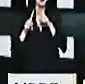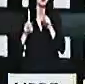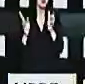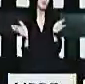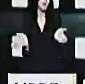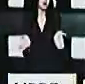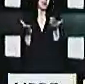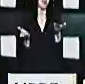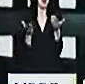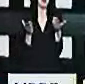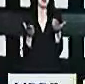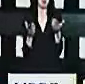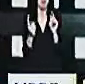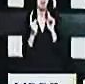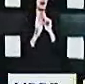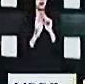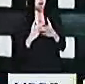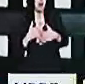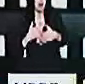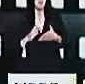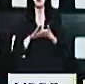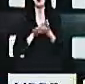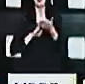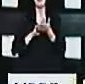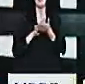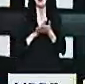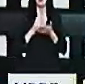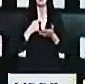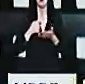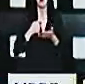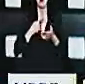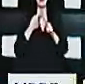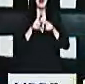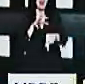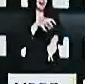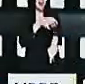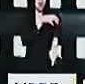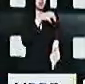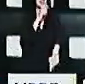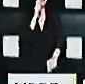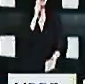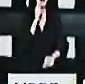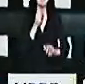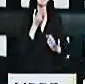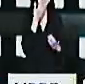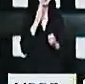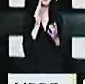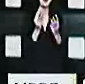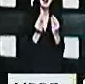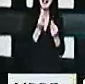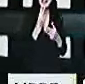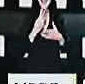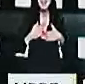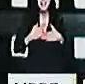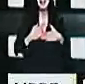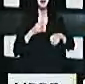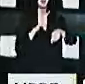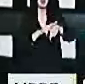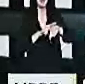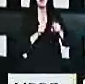incentivos incluso que son personales, o sea, tener una mejor calidad de vida, demorarme menos en ir de mi trabajo a otro